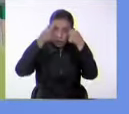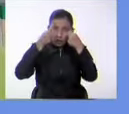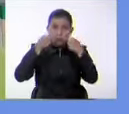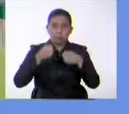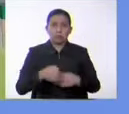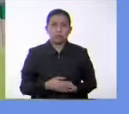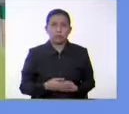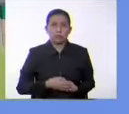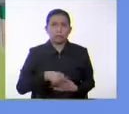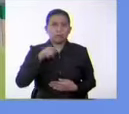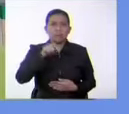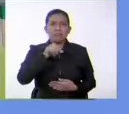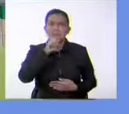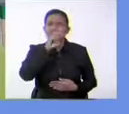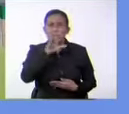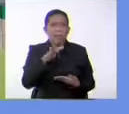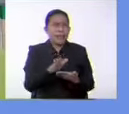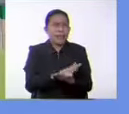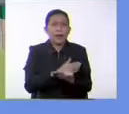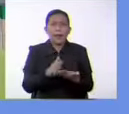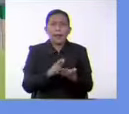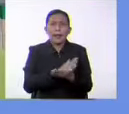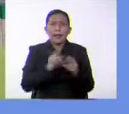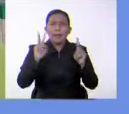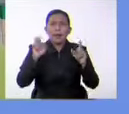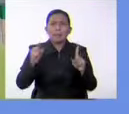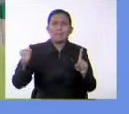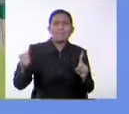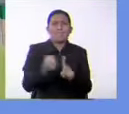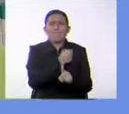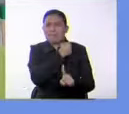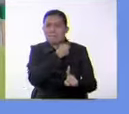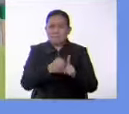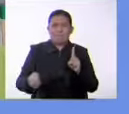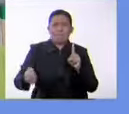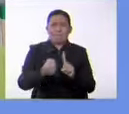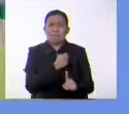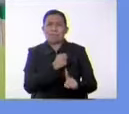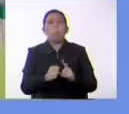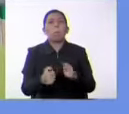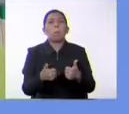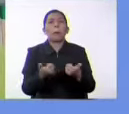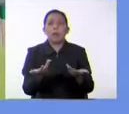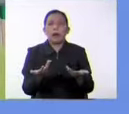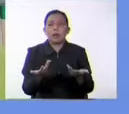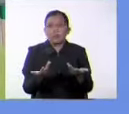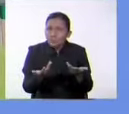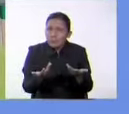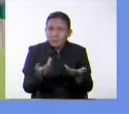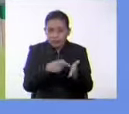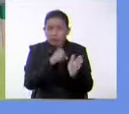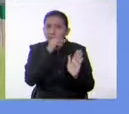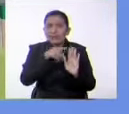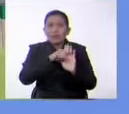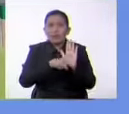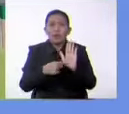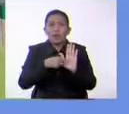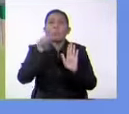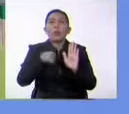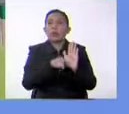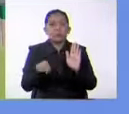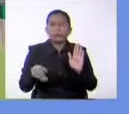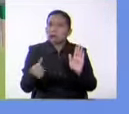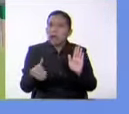denunciara y que castigara la tortura como un delito. La tortura es y ha sido